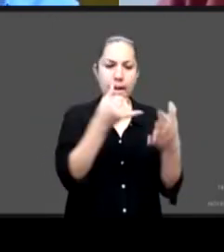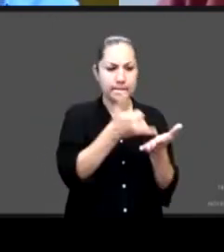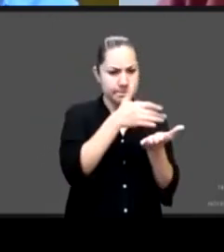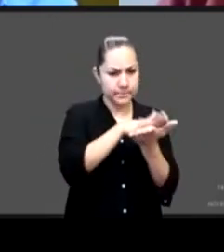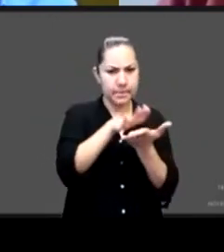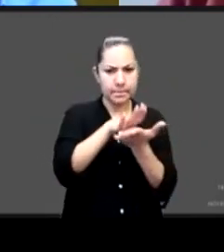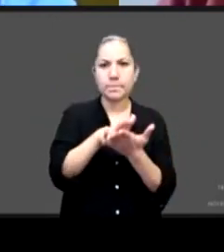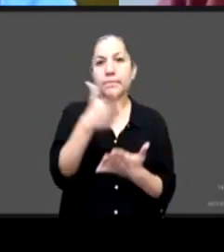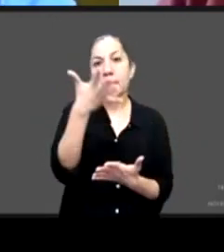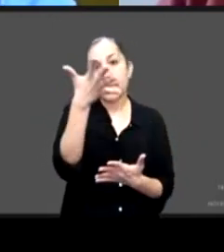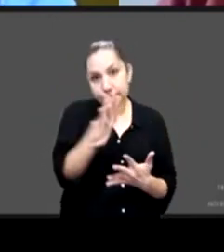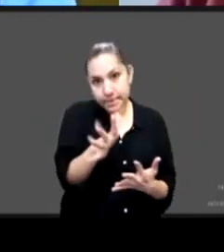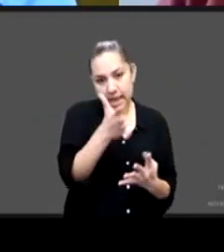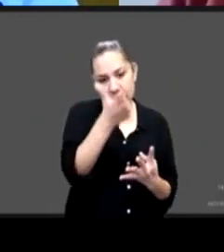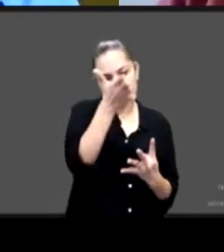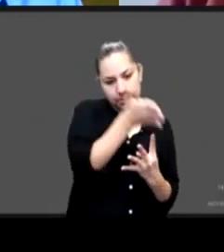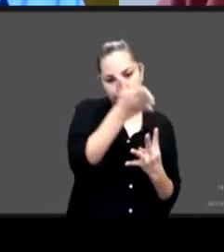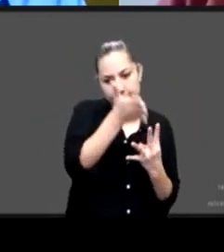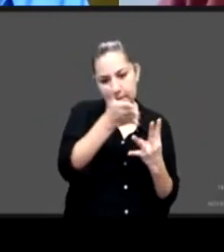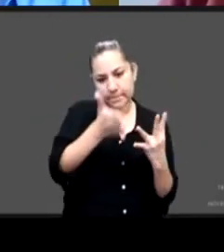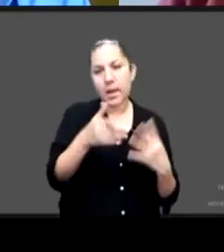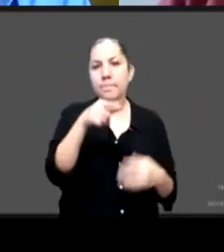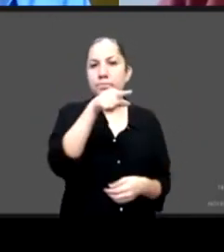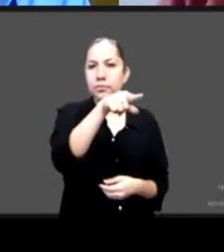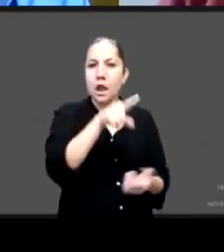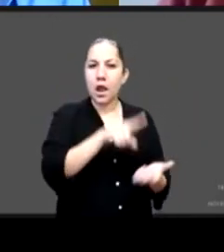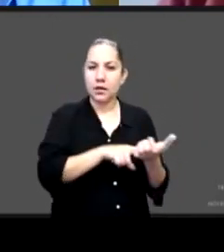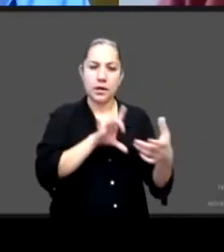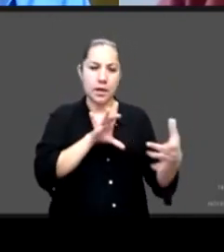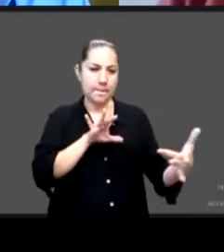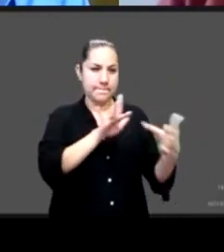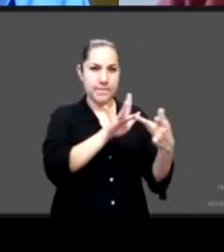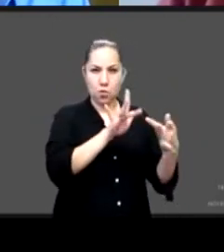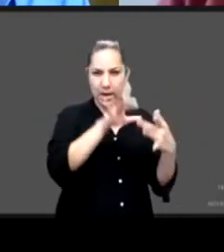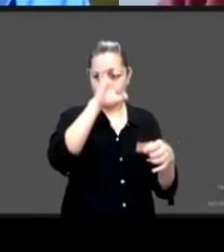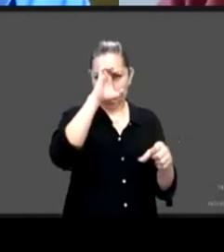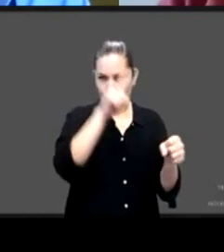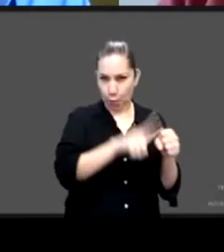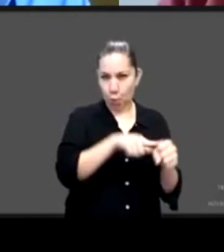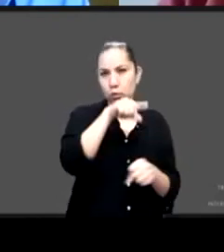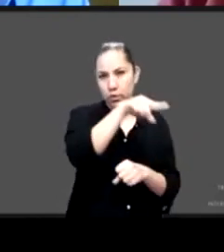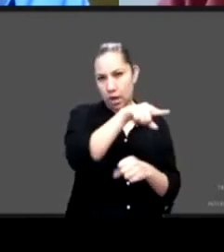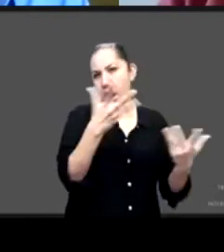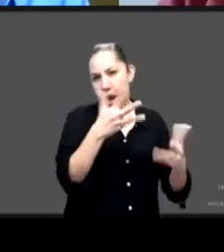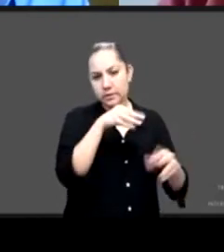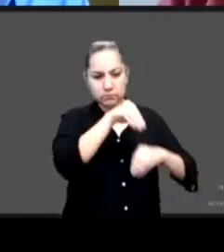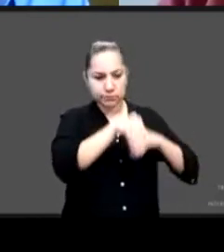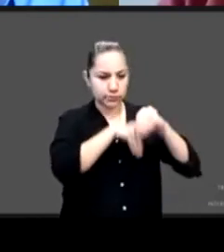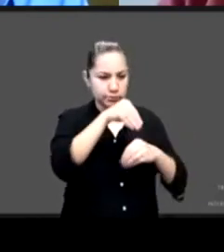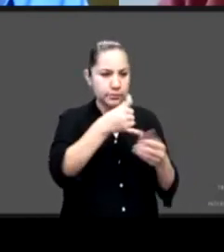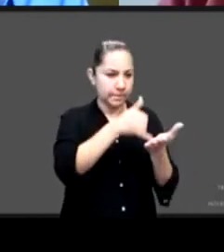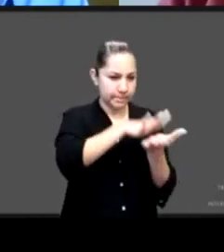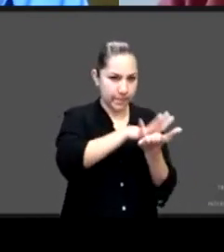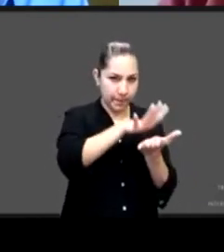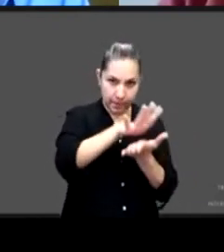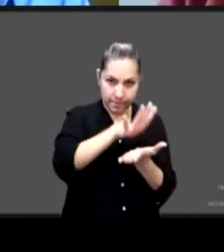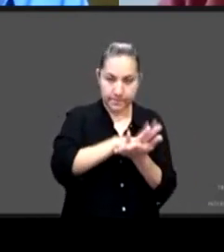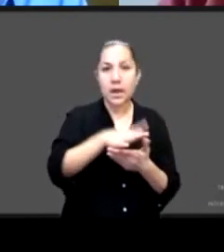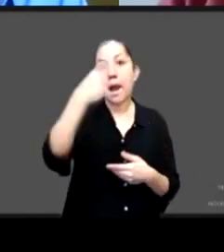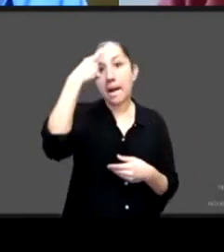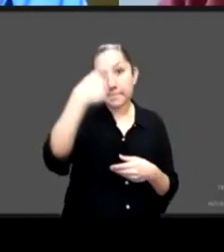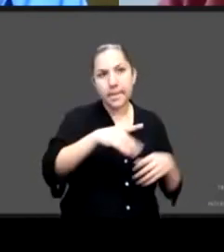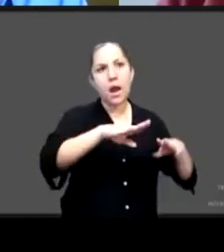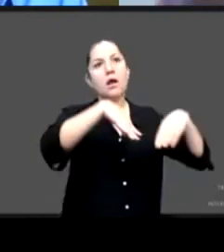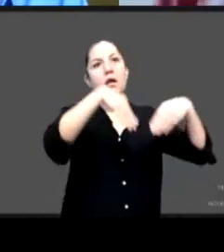comunitaria de la Dirección de Vinculación Cultural han estado difundiéndose pues en aquellas regiones a donde